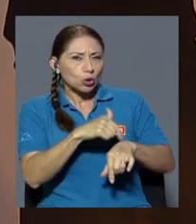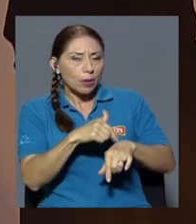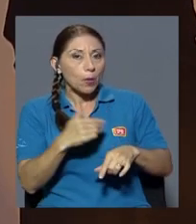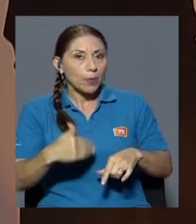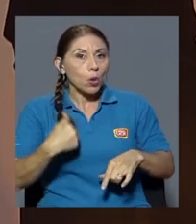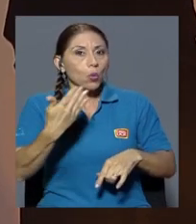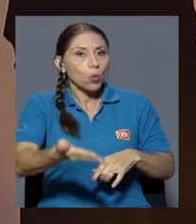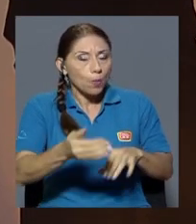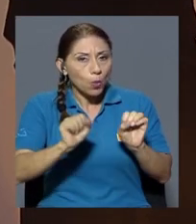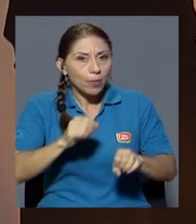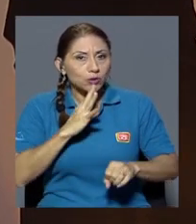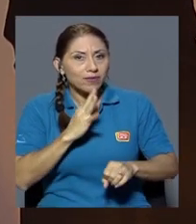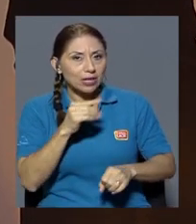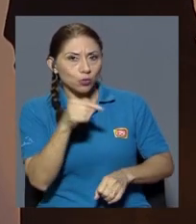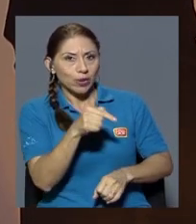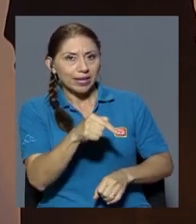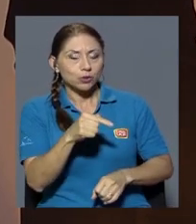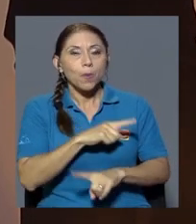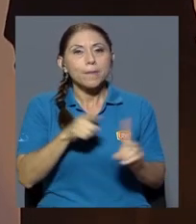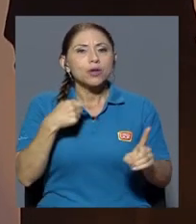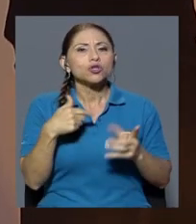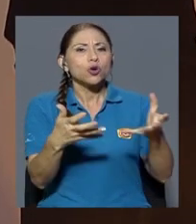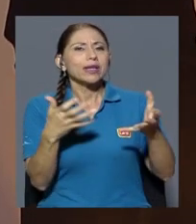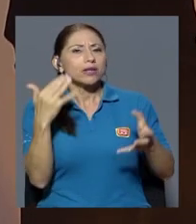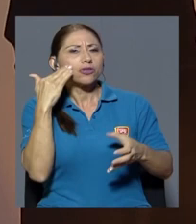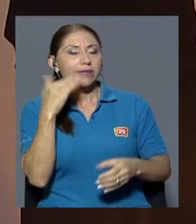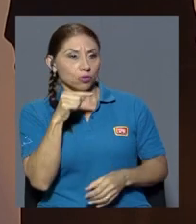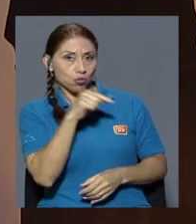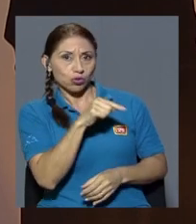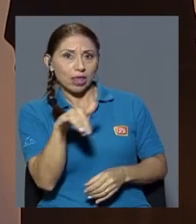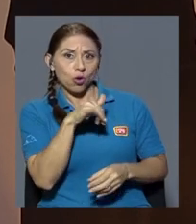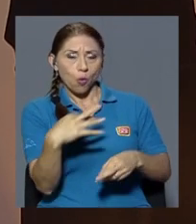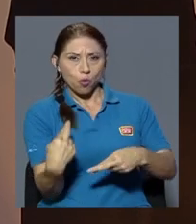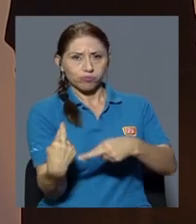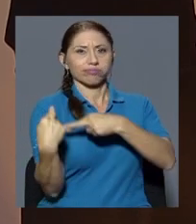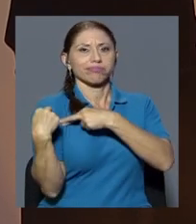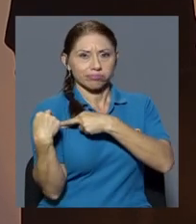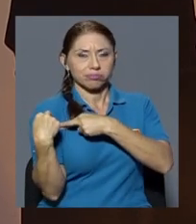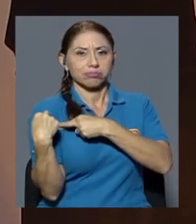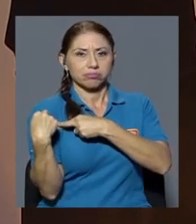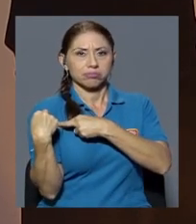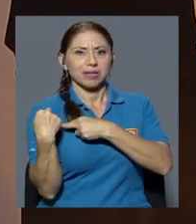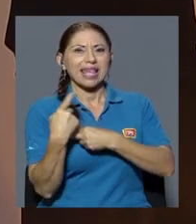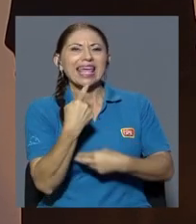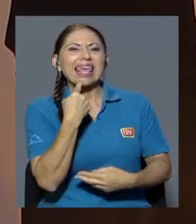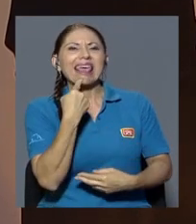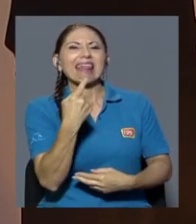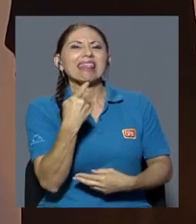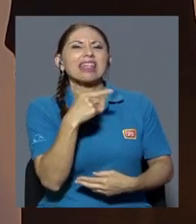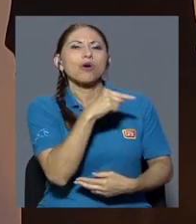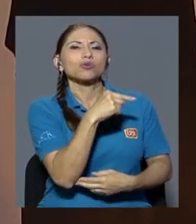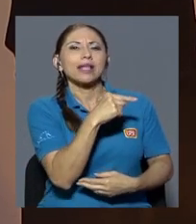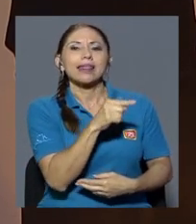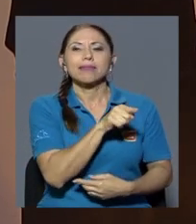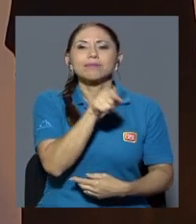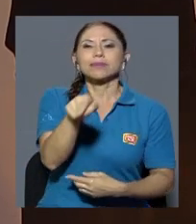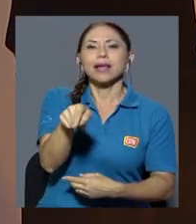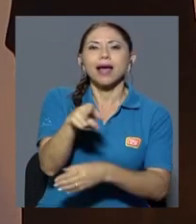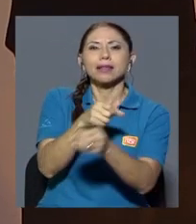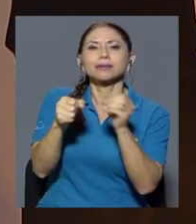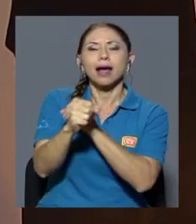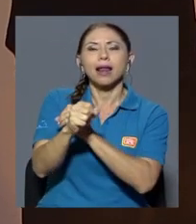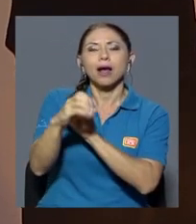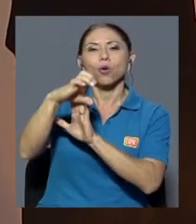hablar más en detalle sobre eso pero yo si quiero saber usted como comisionado qué le diría a la sala constitucional por